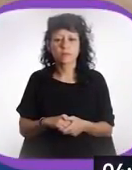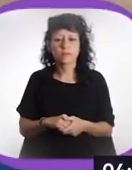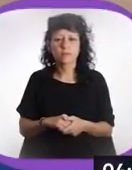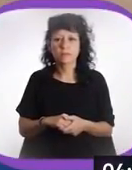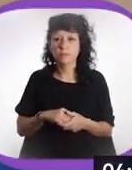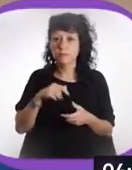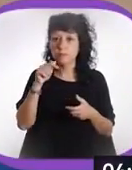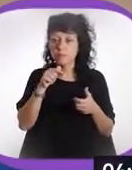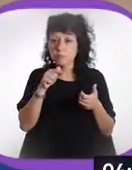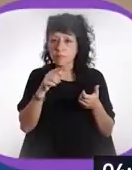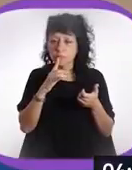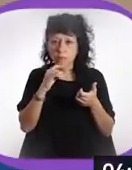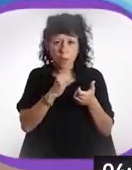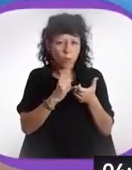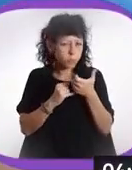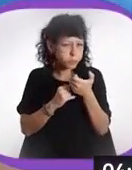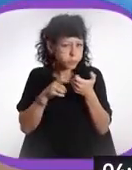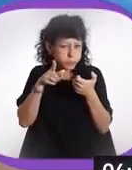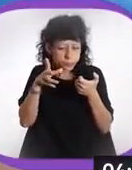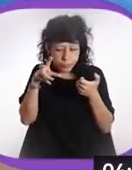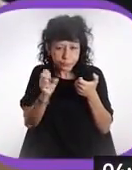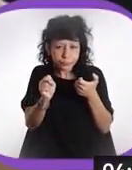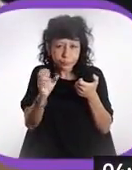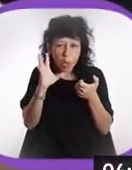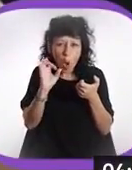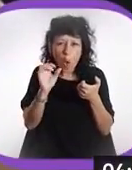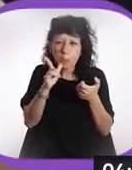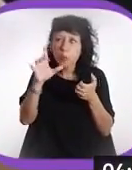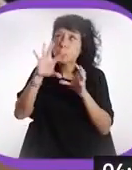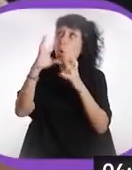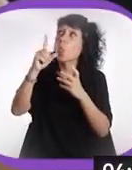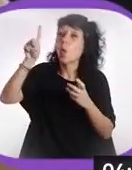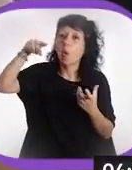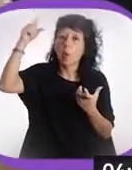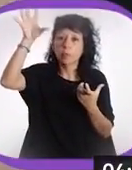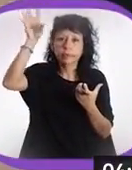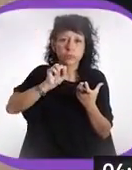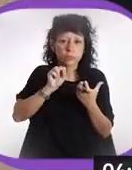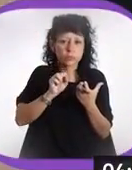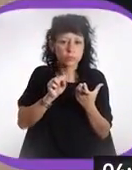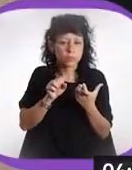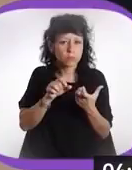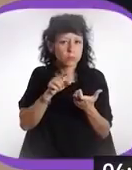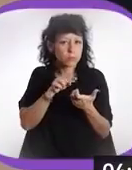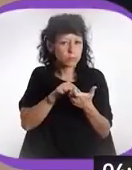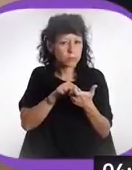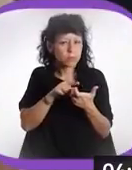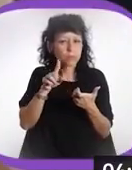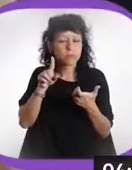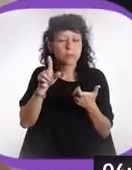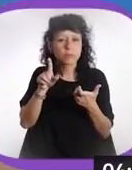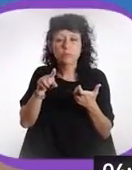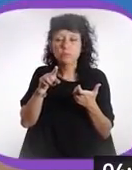Registro de entrada 31B diagonal 12. Artefacto alienígena descubierto. Similar a la órbita mental toriana del episodio 21 de